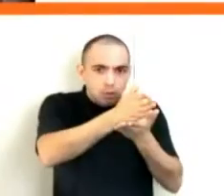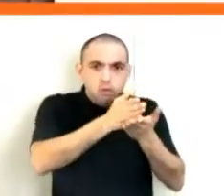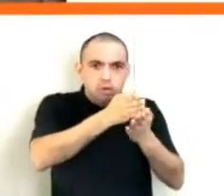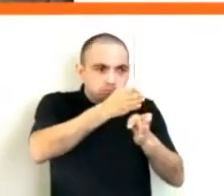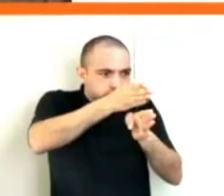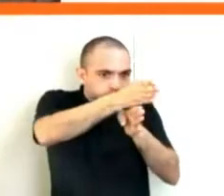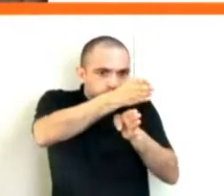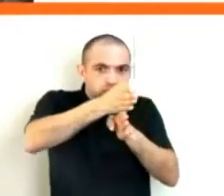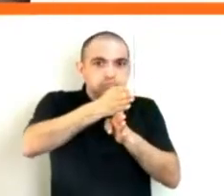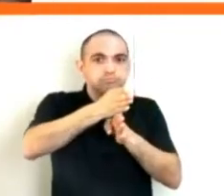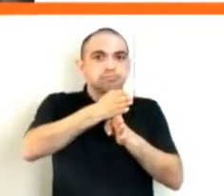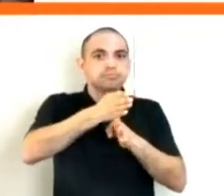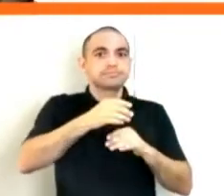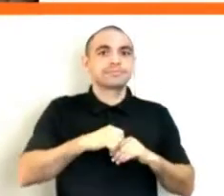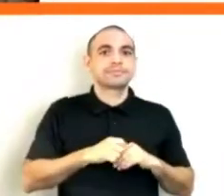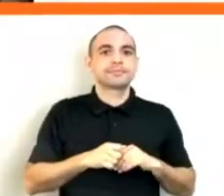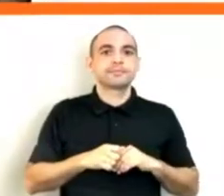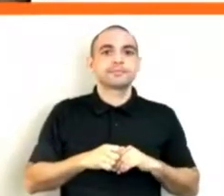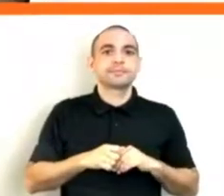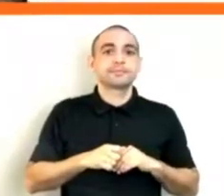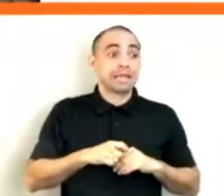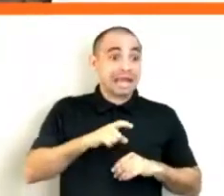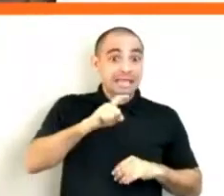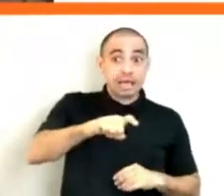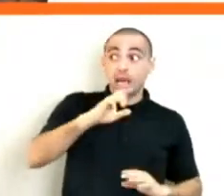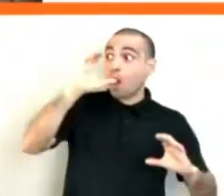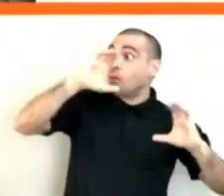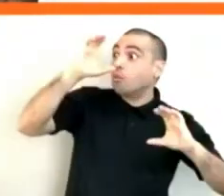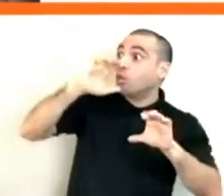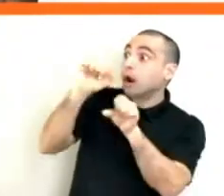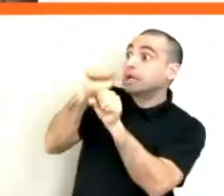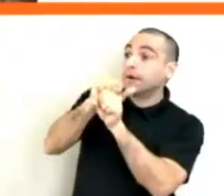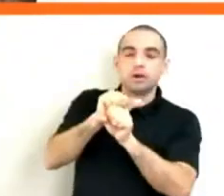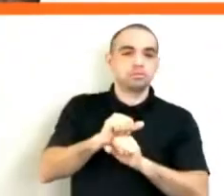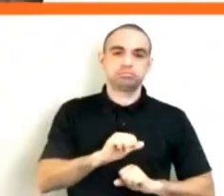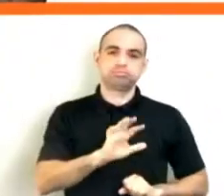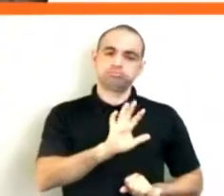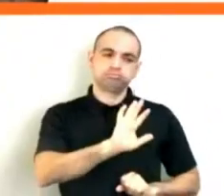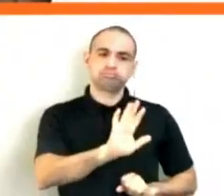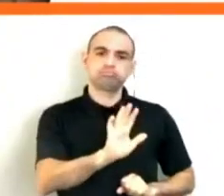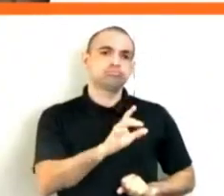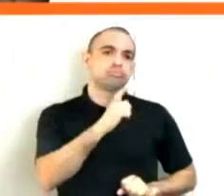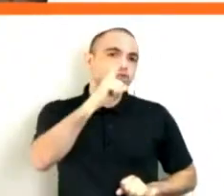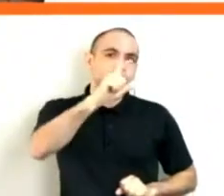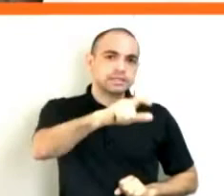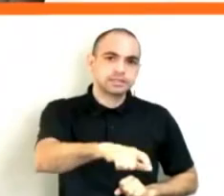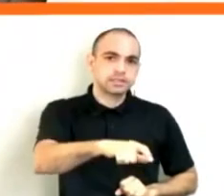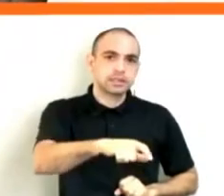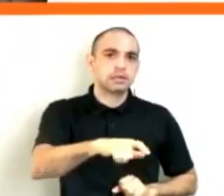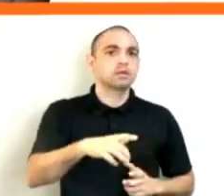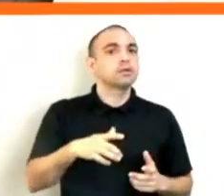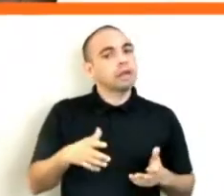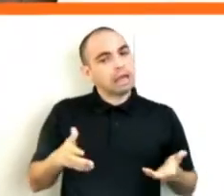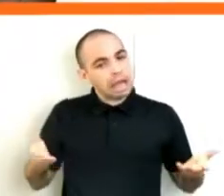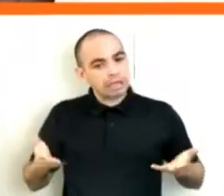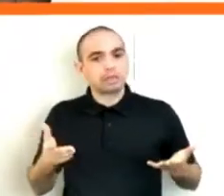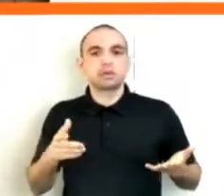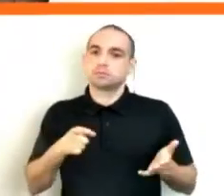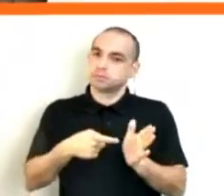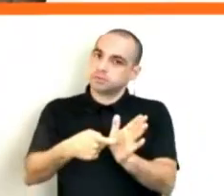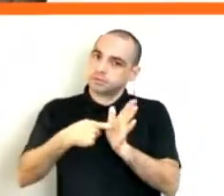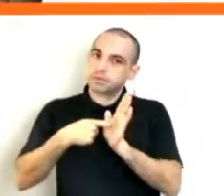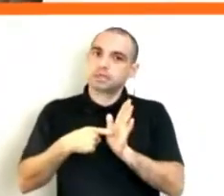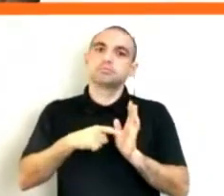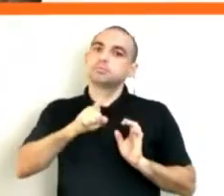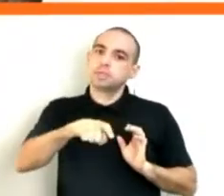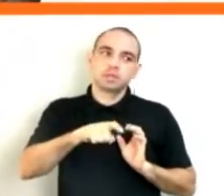están excluidos de la búsqueda de buscar empleo, de la gestión de búsqueda de empleo, que sabemos que se tiene que hacer en el desempleo. Así que ahora mismo